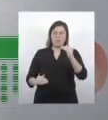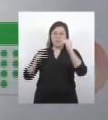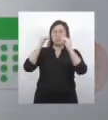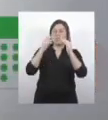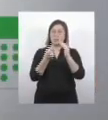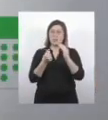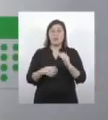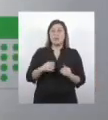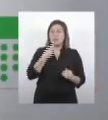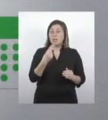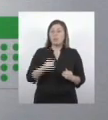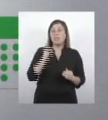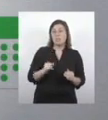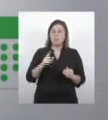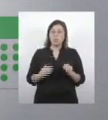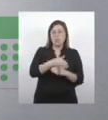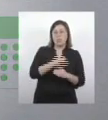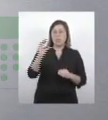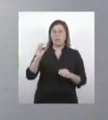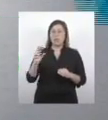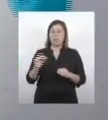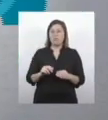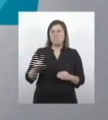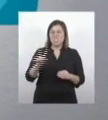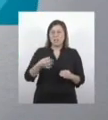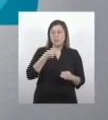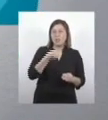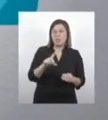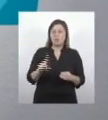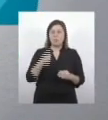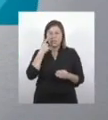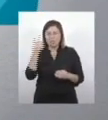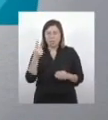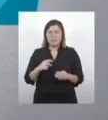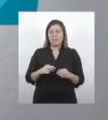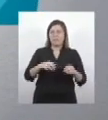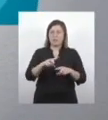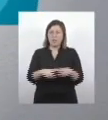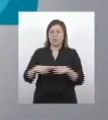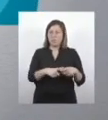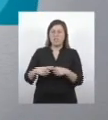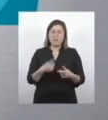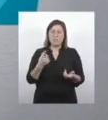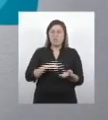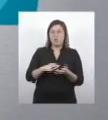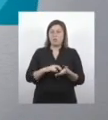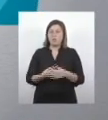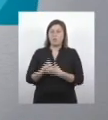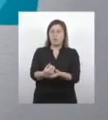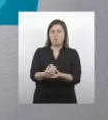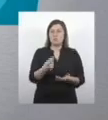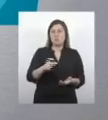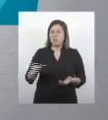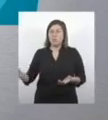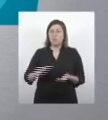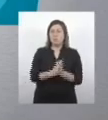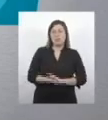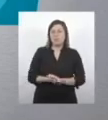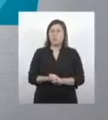financiar emprendimientos regionales de alto potencial de crecimiento en el inicio de sus proyectos, mediante el